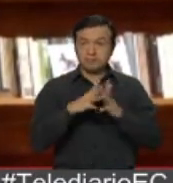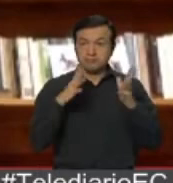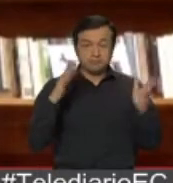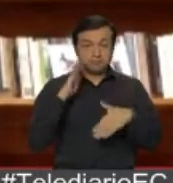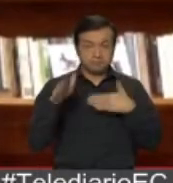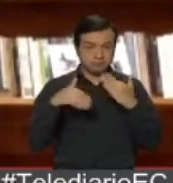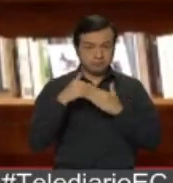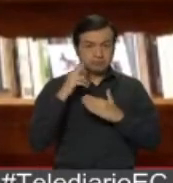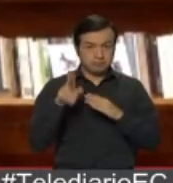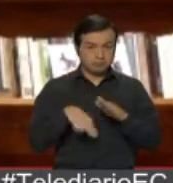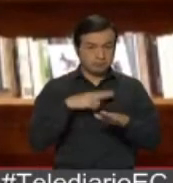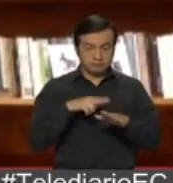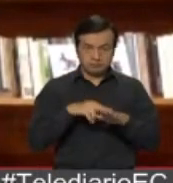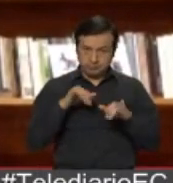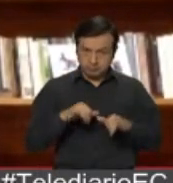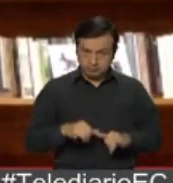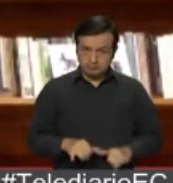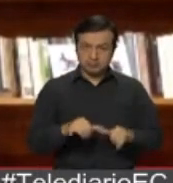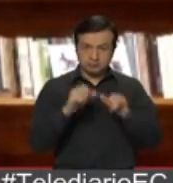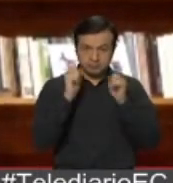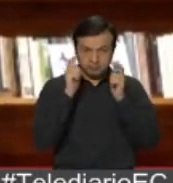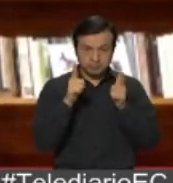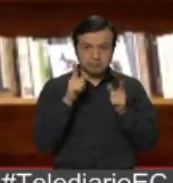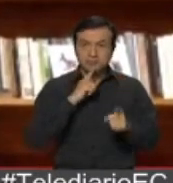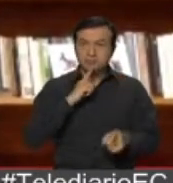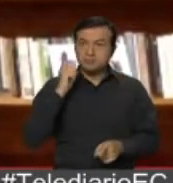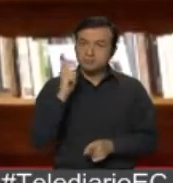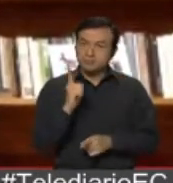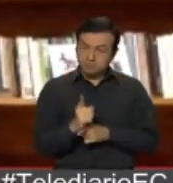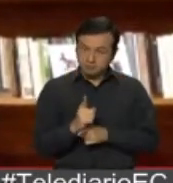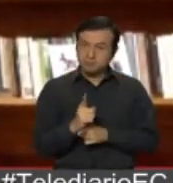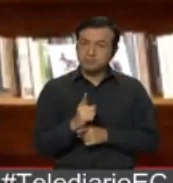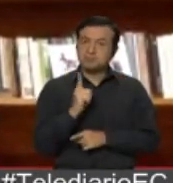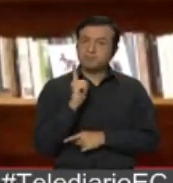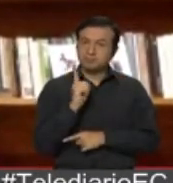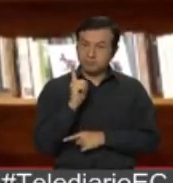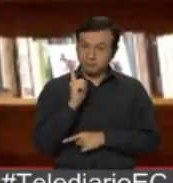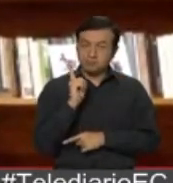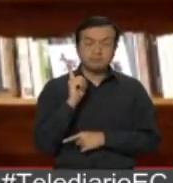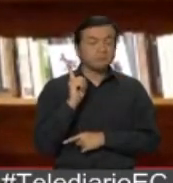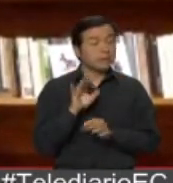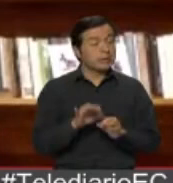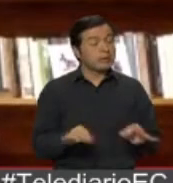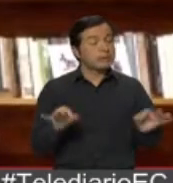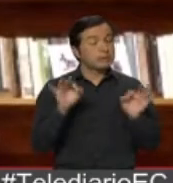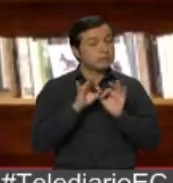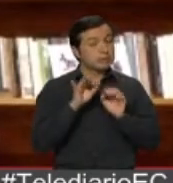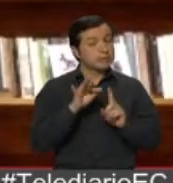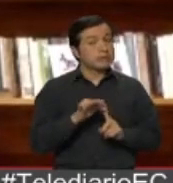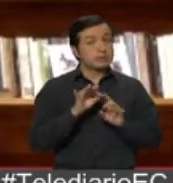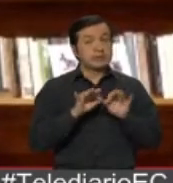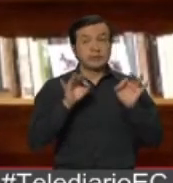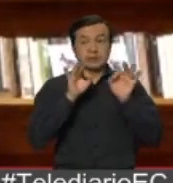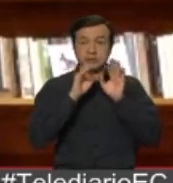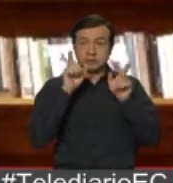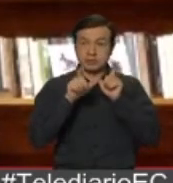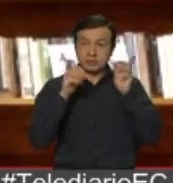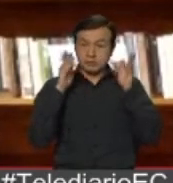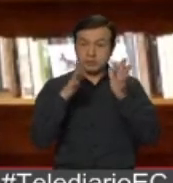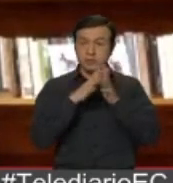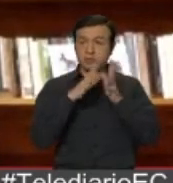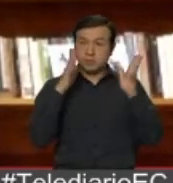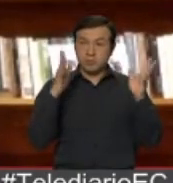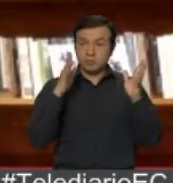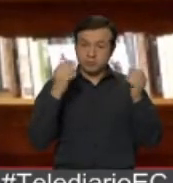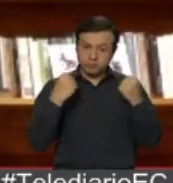toda normalidad en cada una de las jurisdicciones. Pero sí, es un caso muy especial y se están tomando, como digo, con mucha